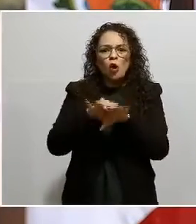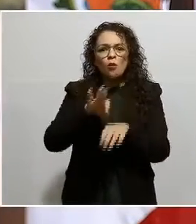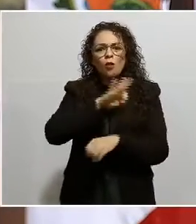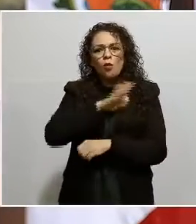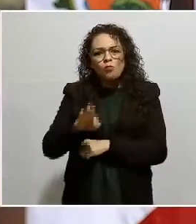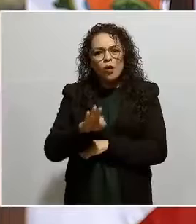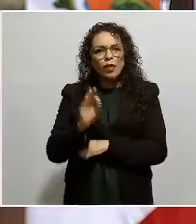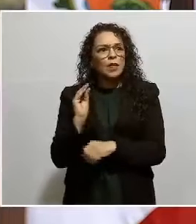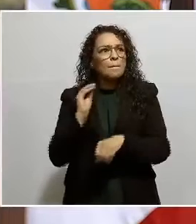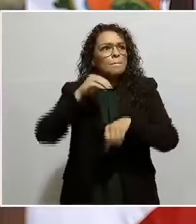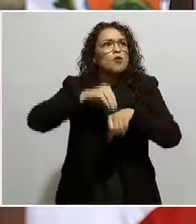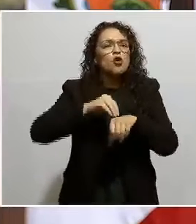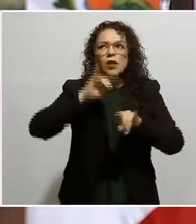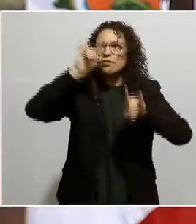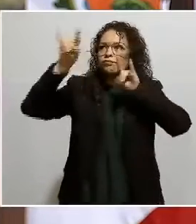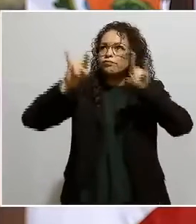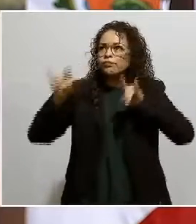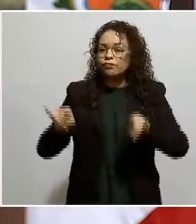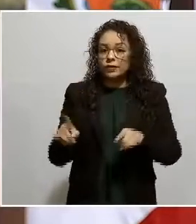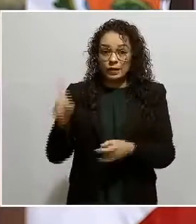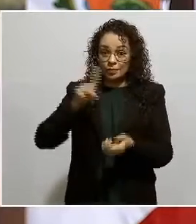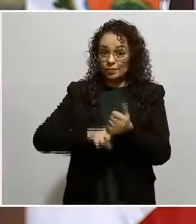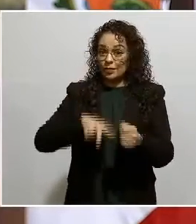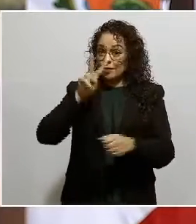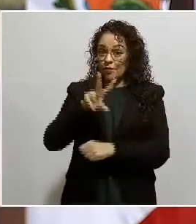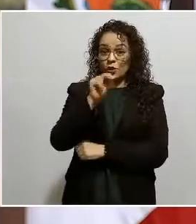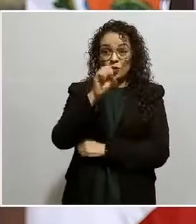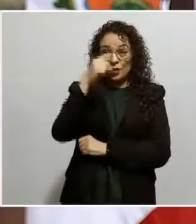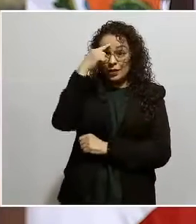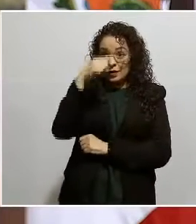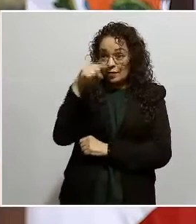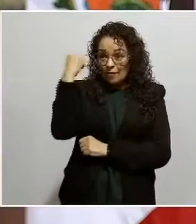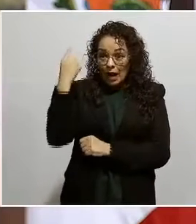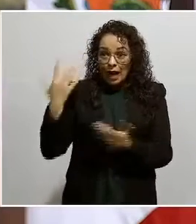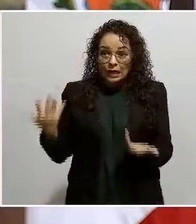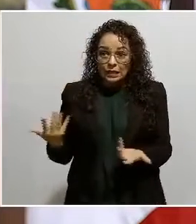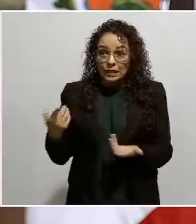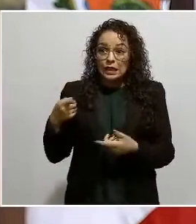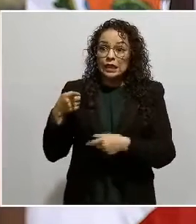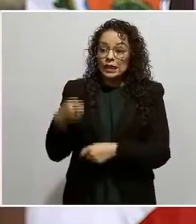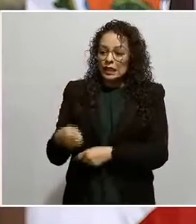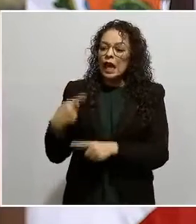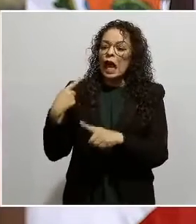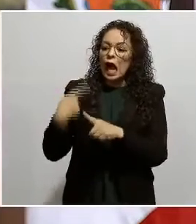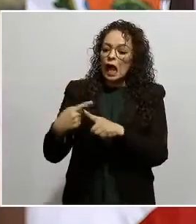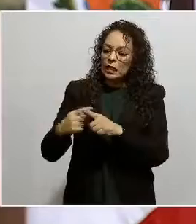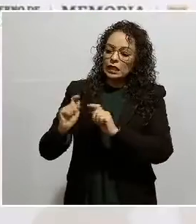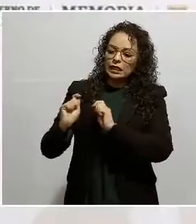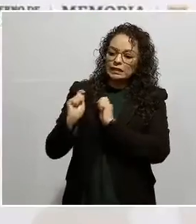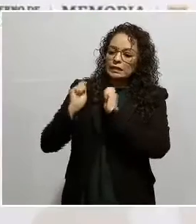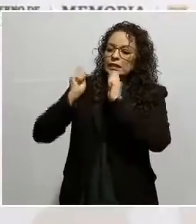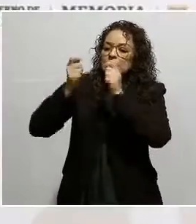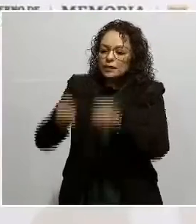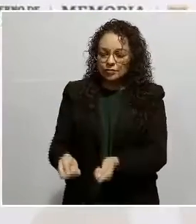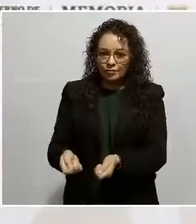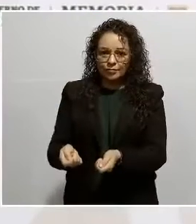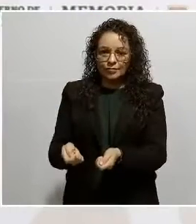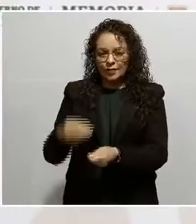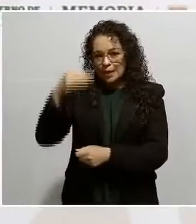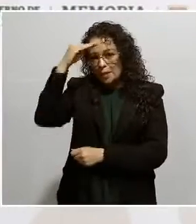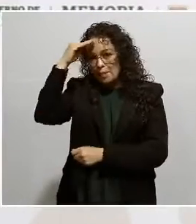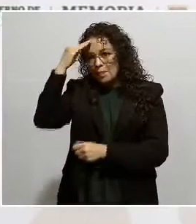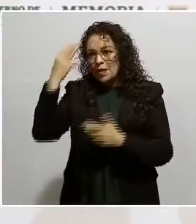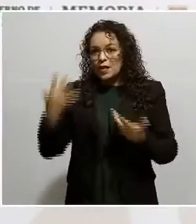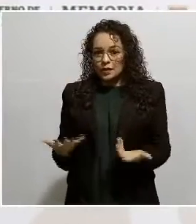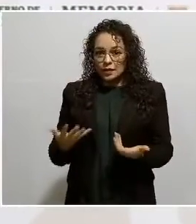No era fácil. No era prudente legar este acervo a otra administración, a